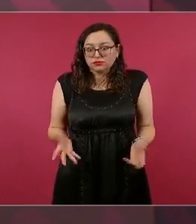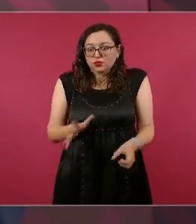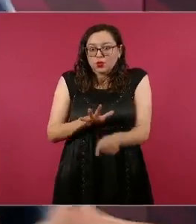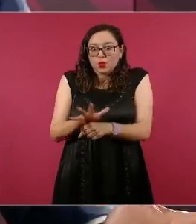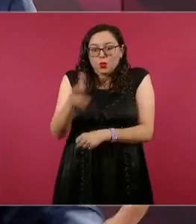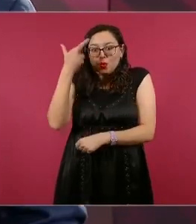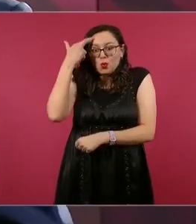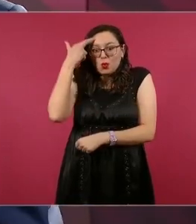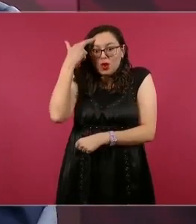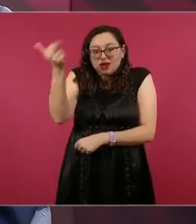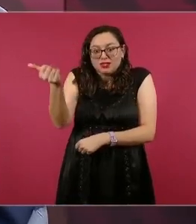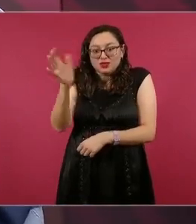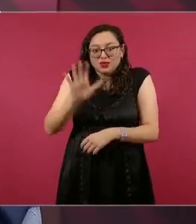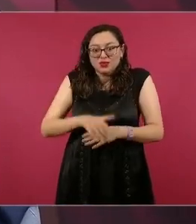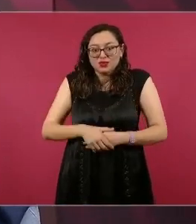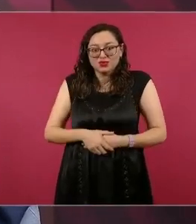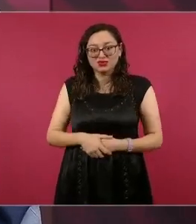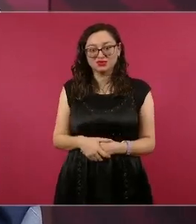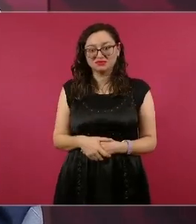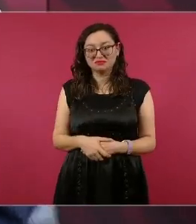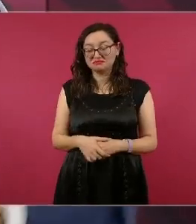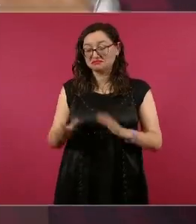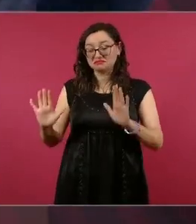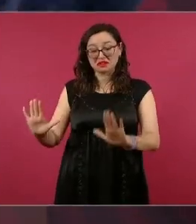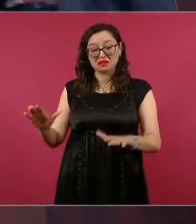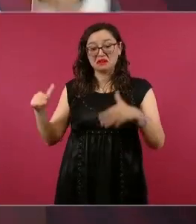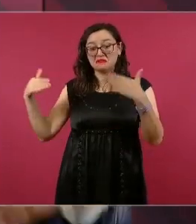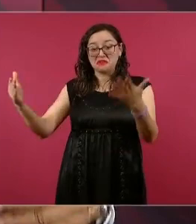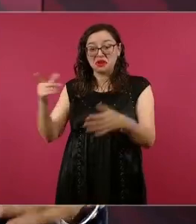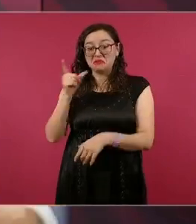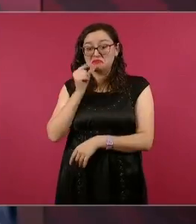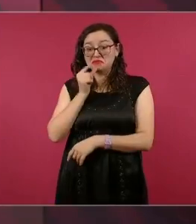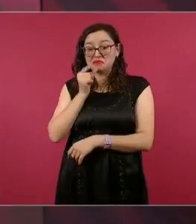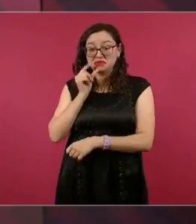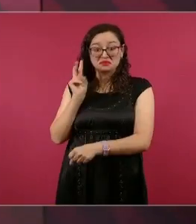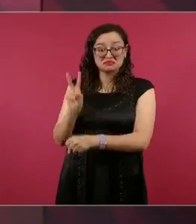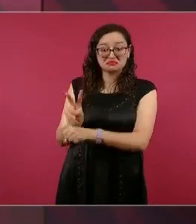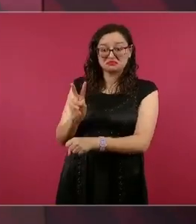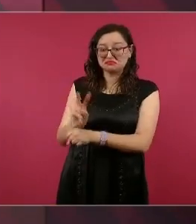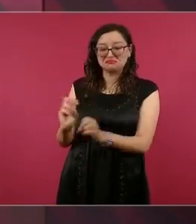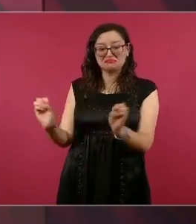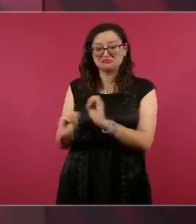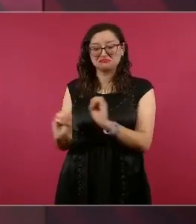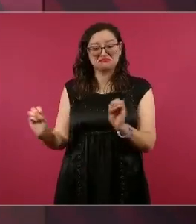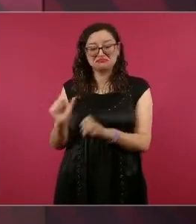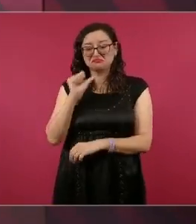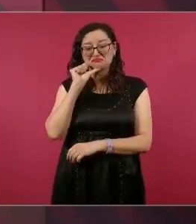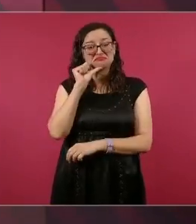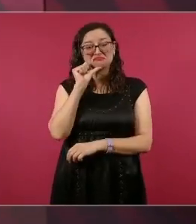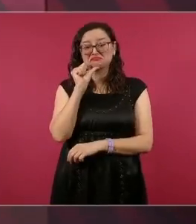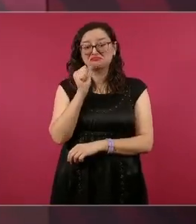no había ni policías, que hoy hasta